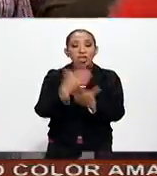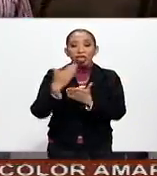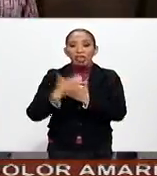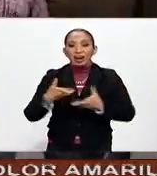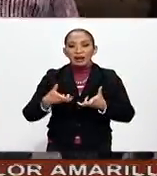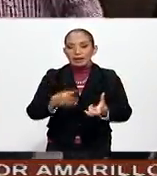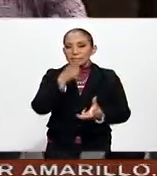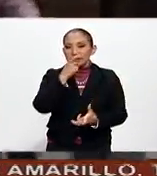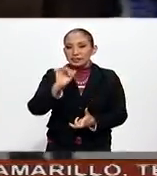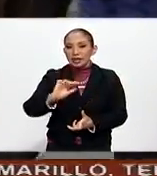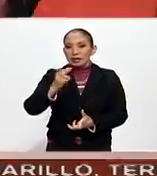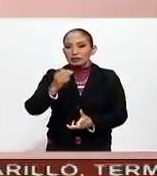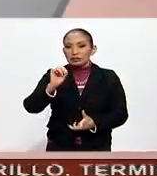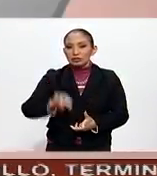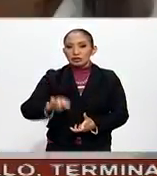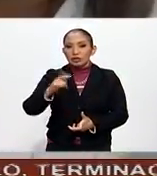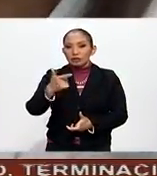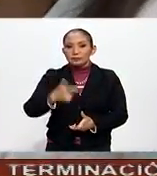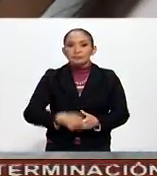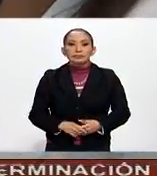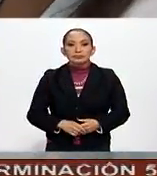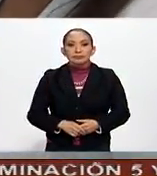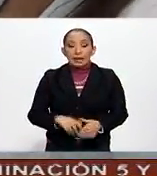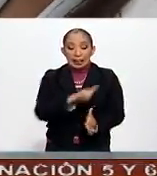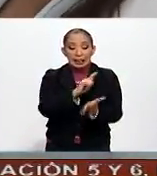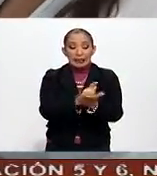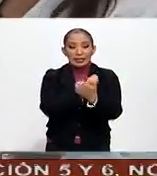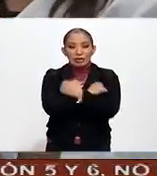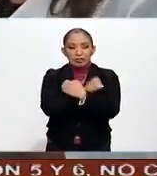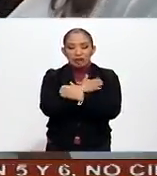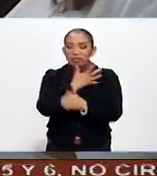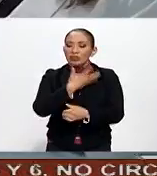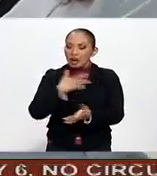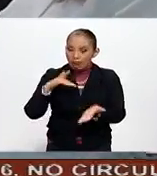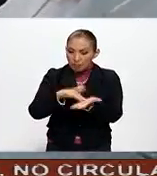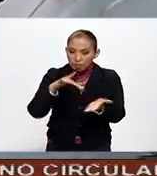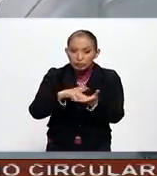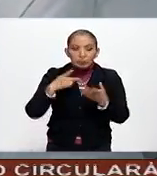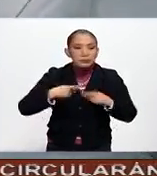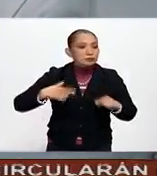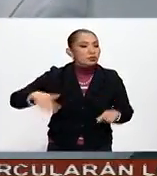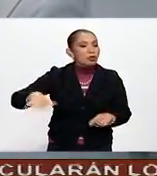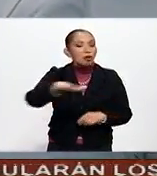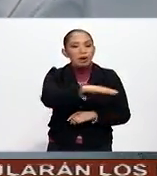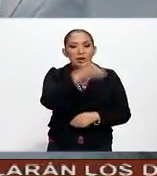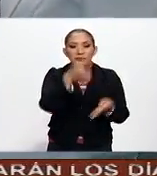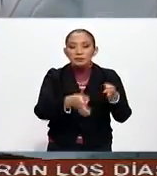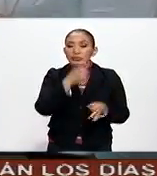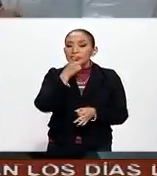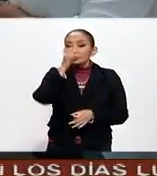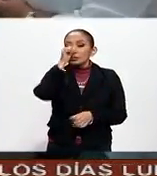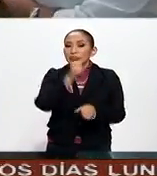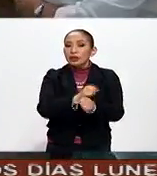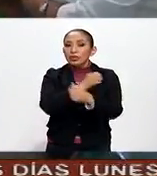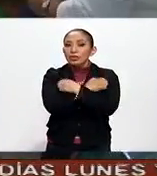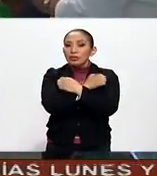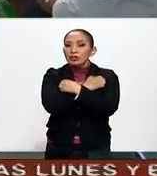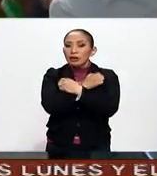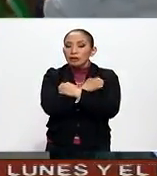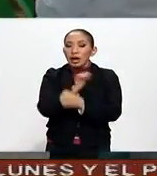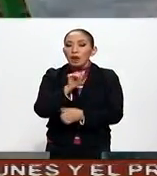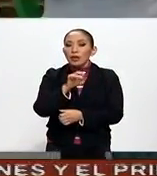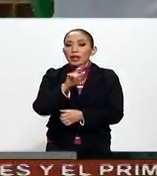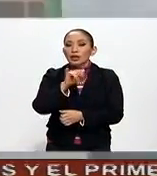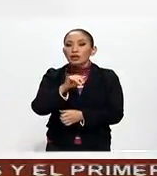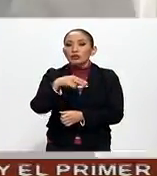carreteros, reitera Osorio Chong. La reforma educativa cuenta con el respaldo de la sociedad, asegura el secretario del ramo,